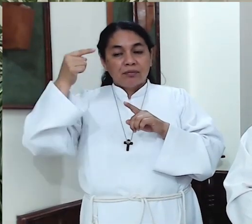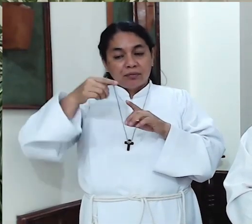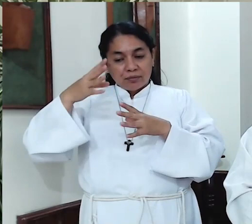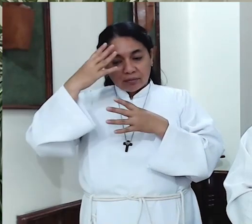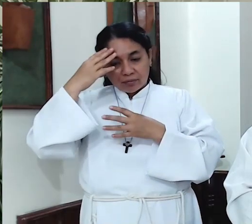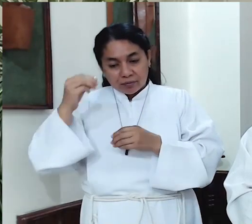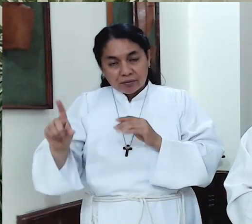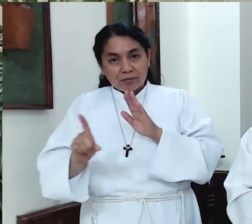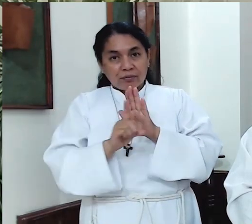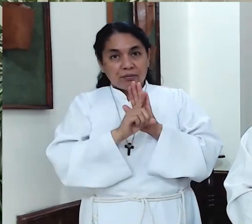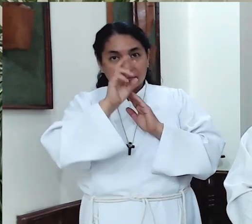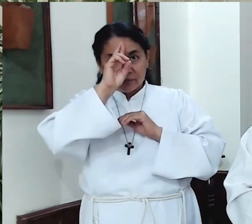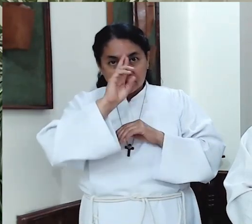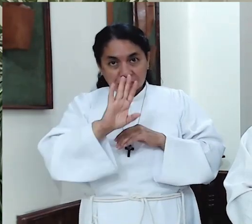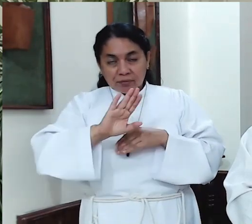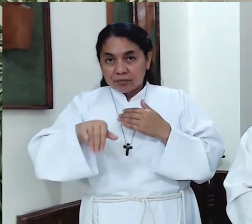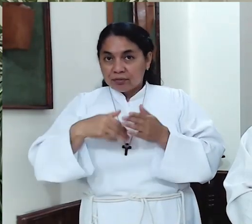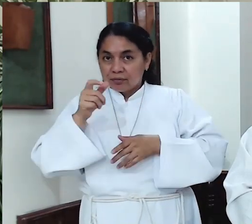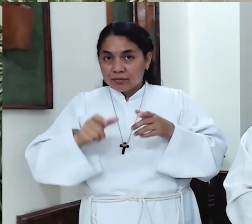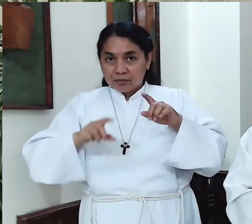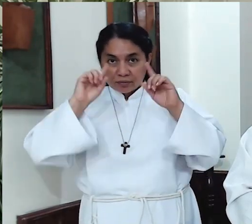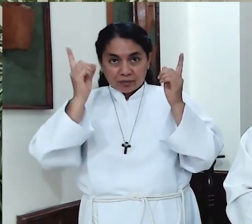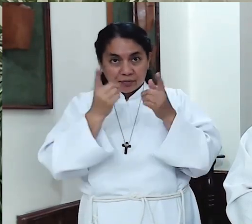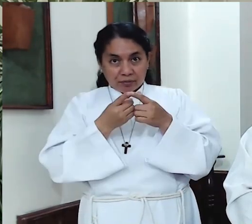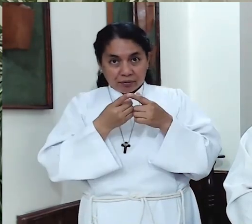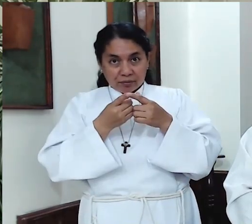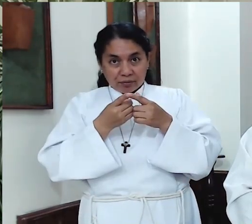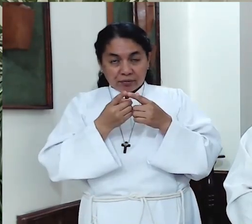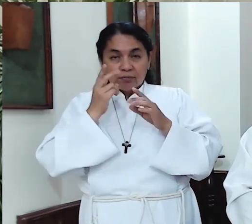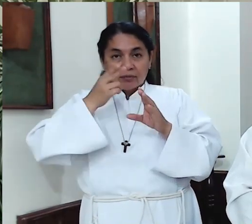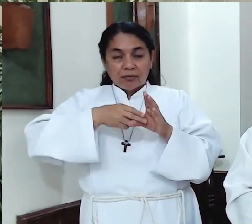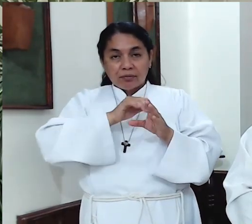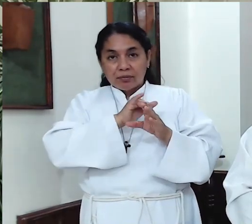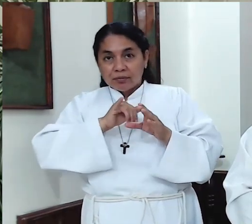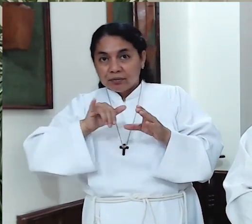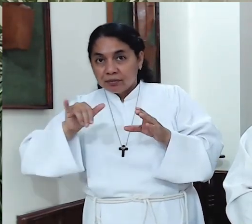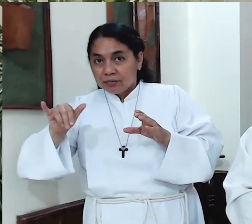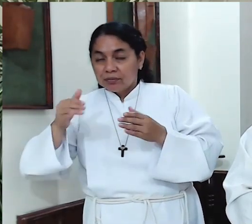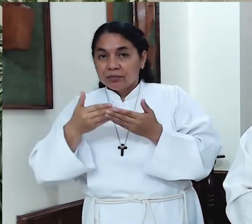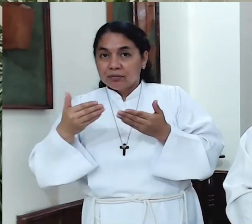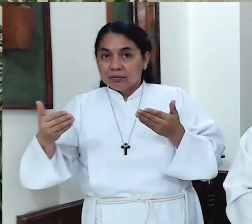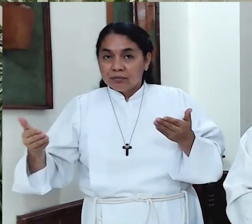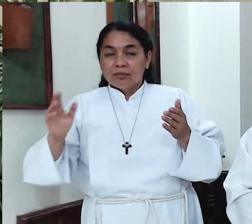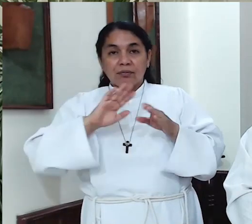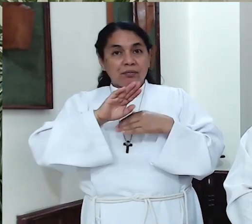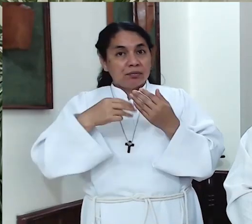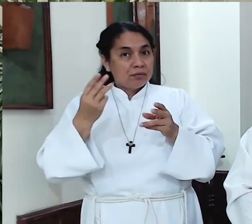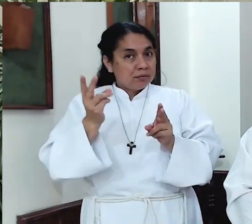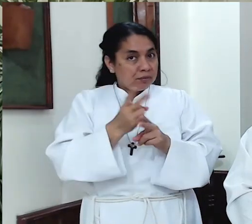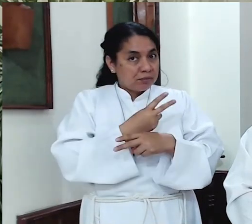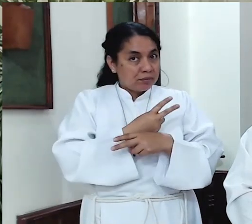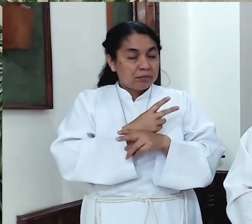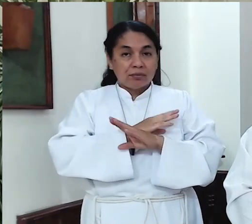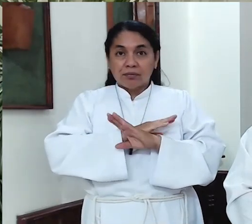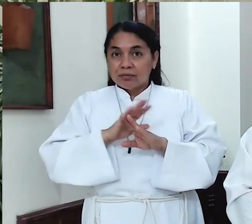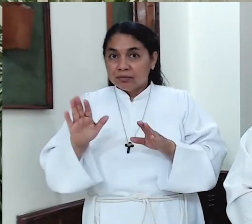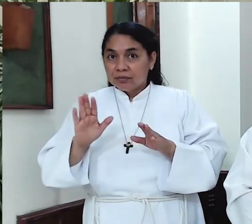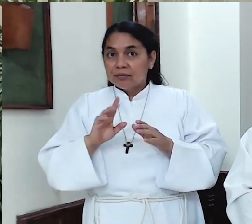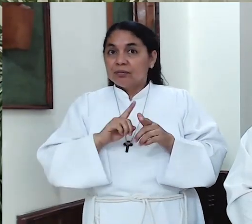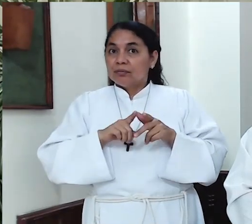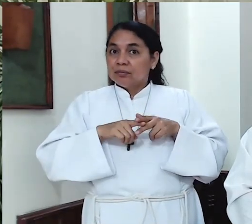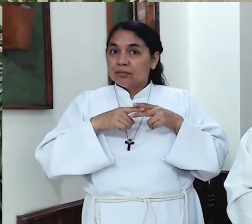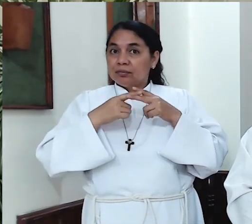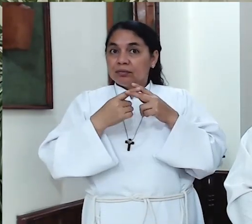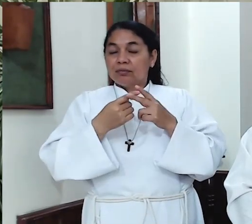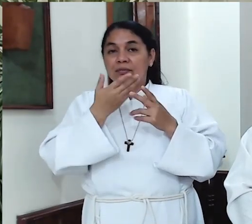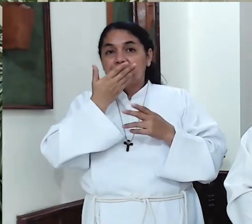de que todos los santos participaran por igual de los bienes y de los peligros, y ya desde entonces